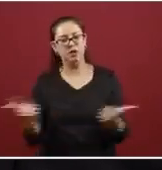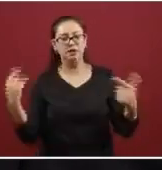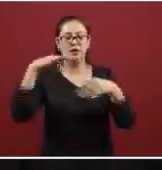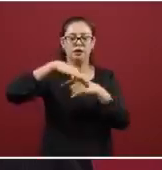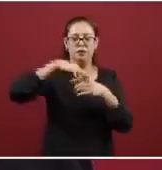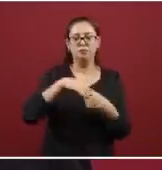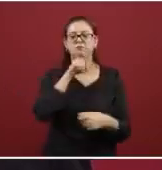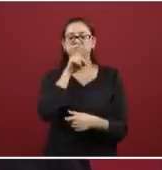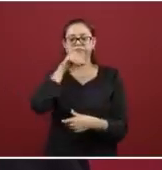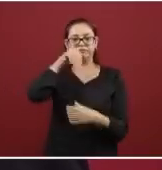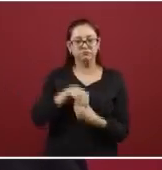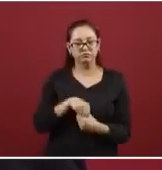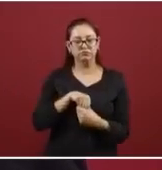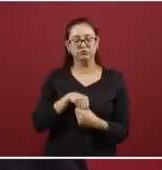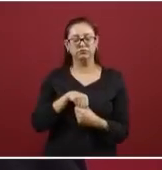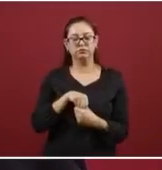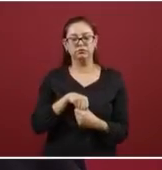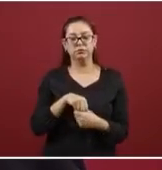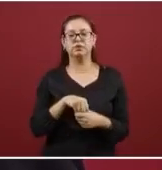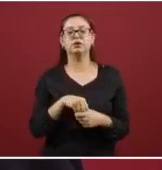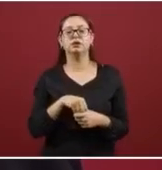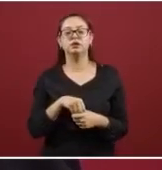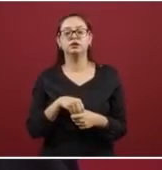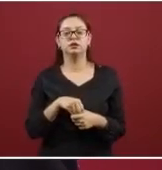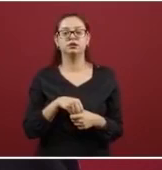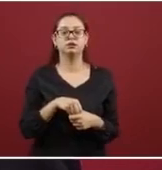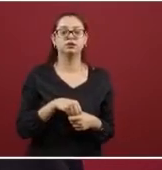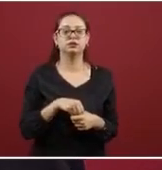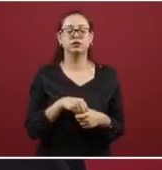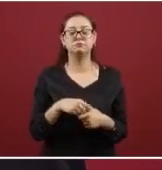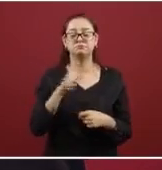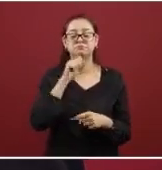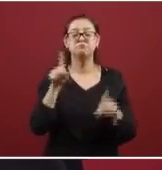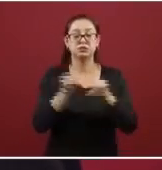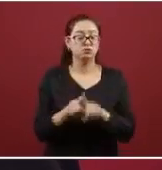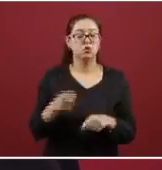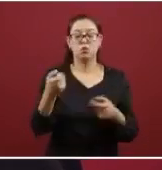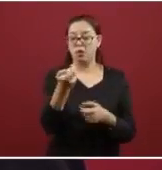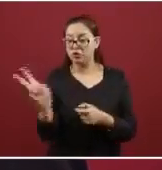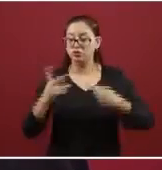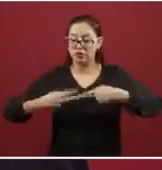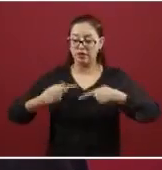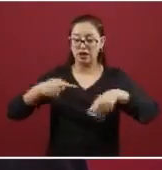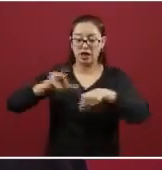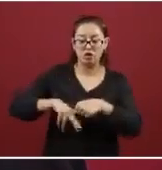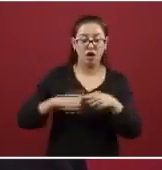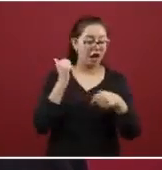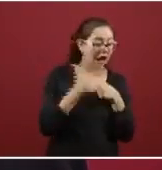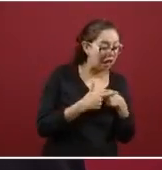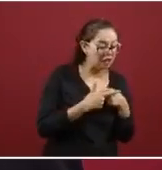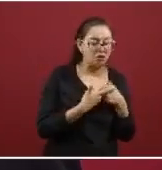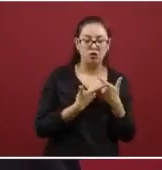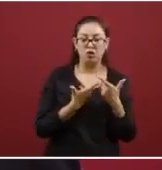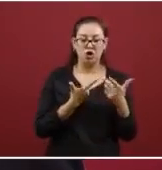secreto, el que se consulte siempre a los trabajadores,